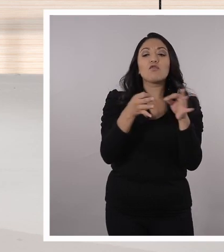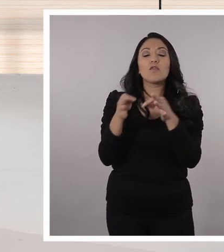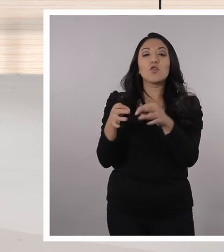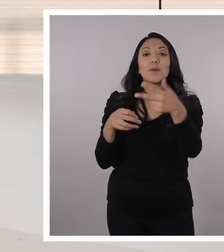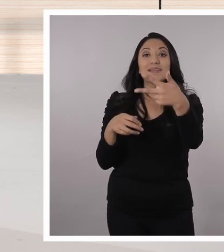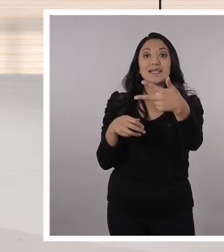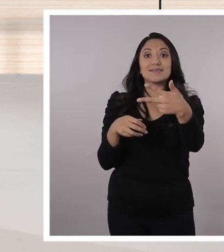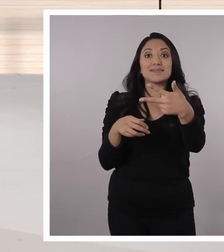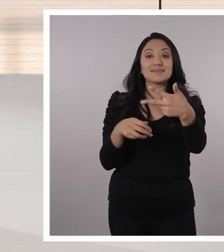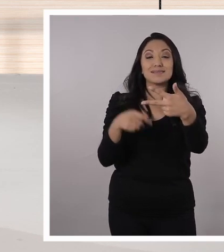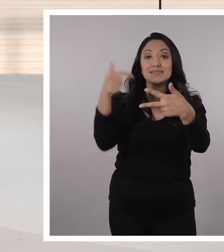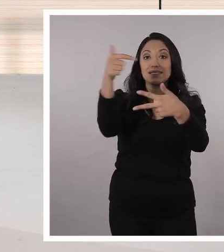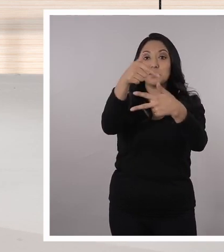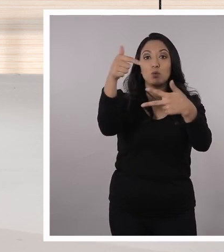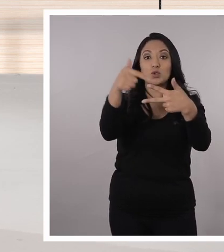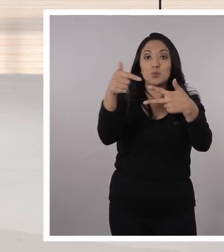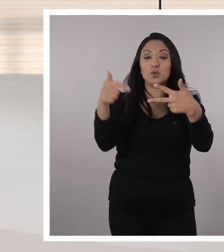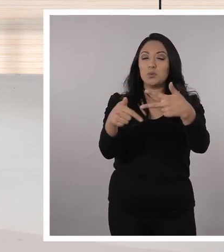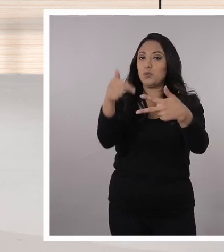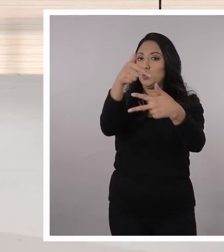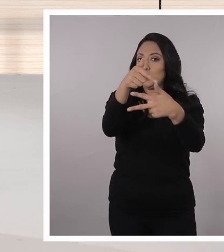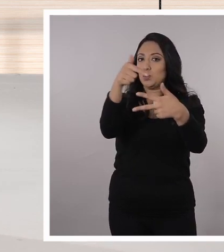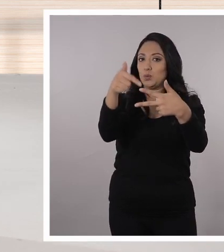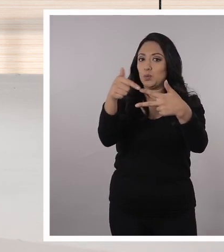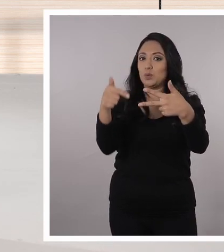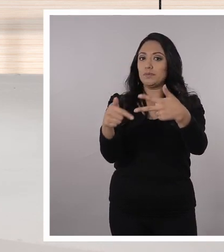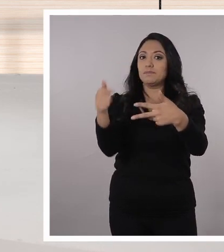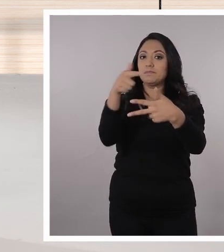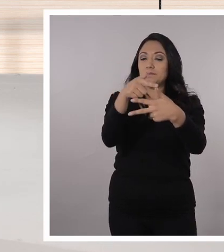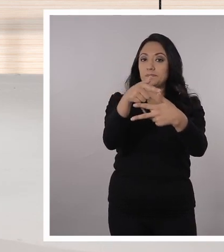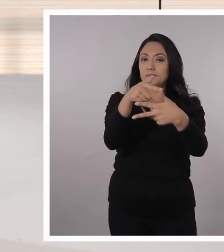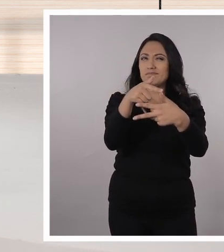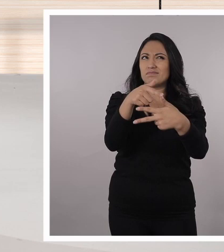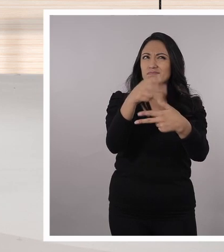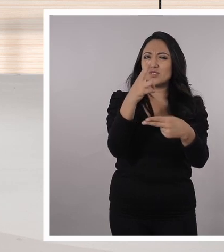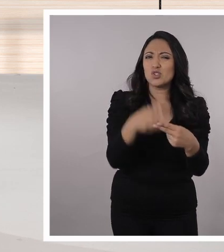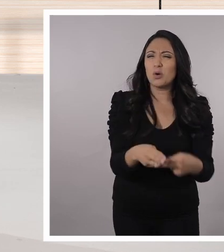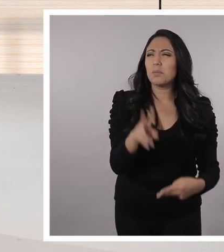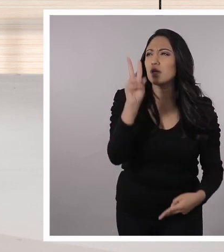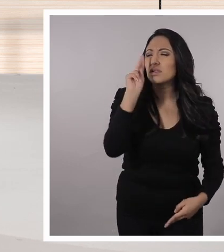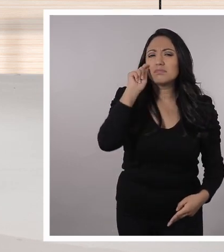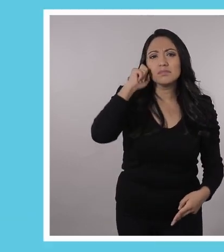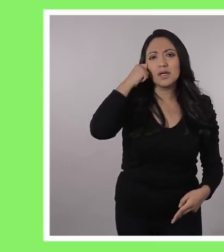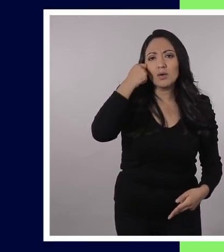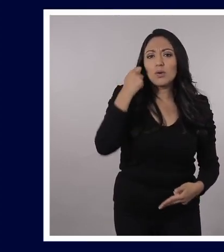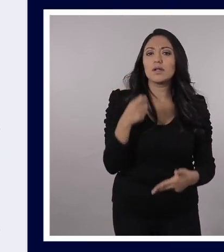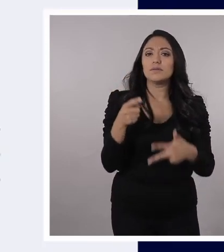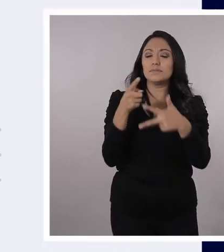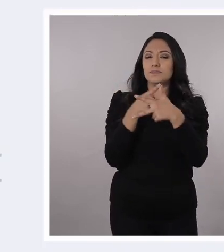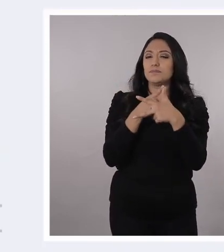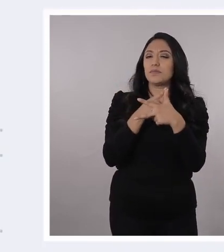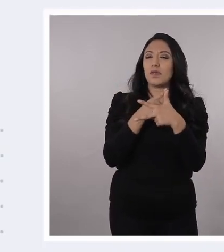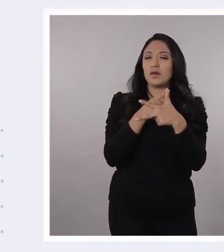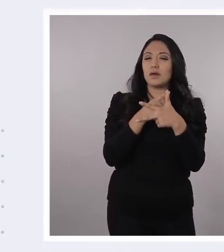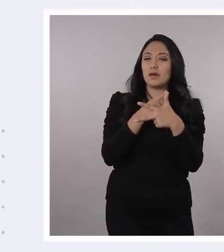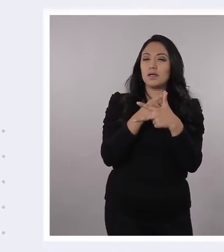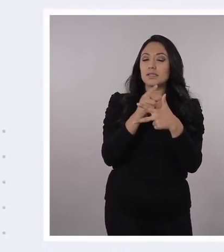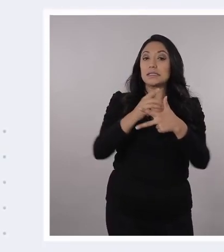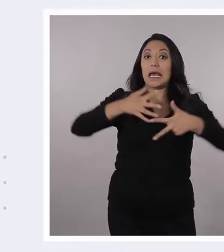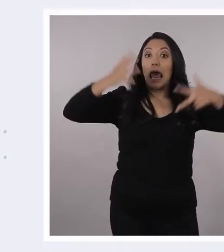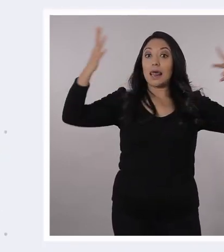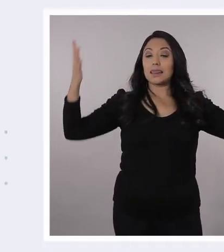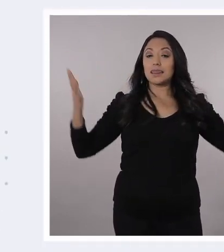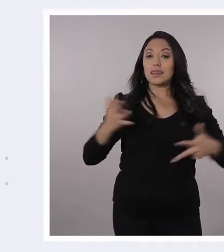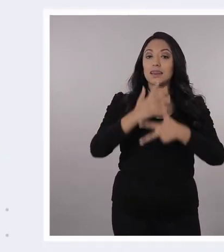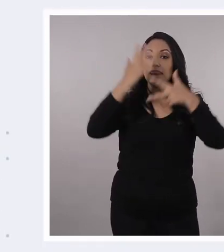fósiles? Profe, yo sí me acuerdo que hay 3 tipos de fósiles, pero no me acuerdo el nombre. Uno empieza con